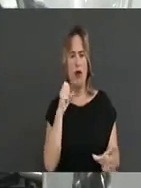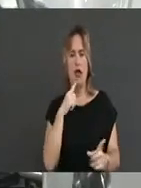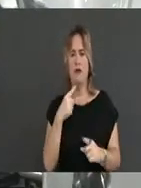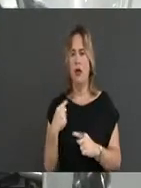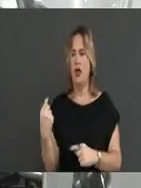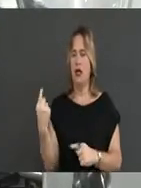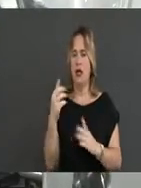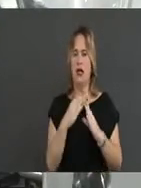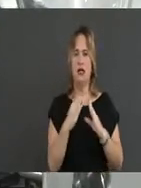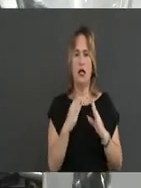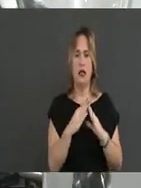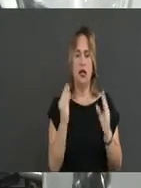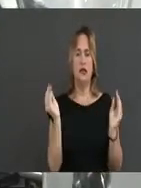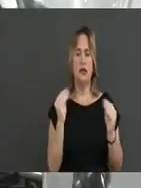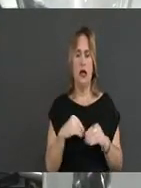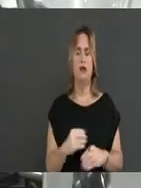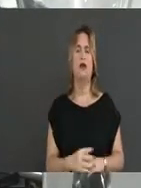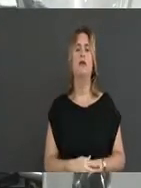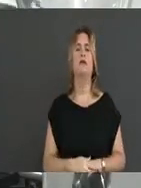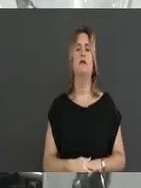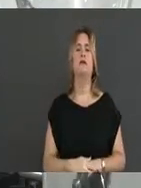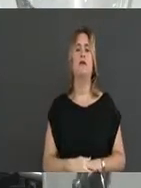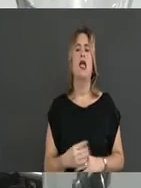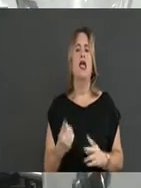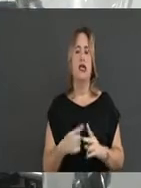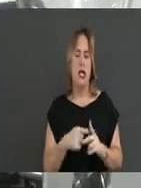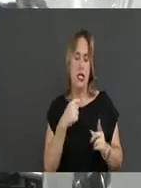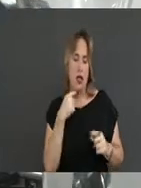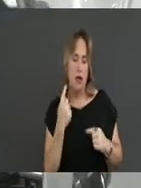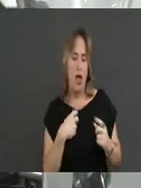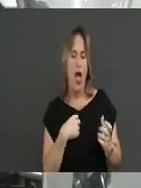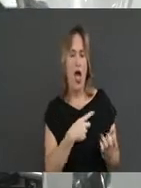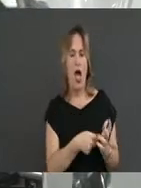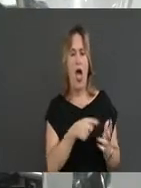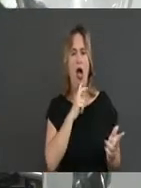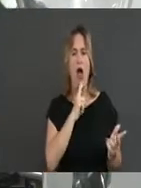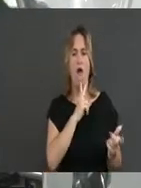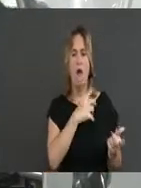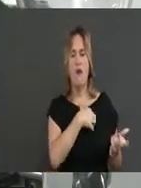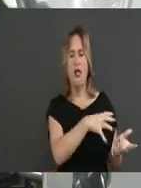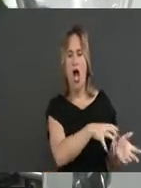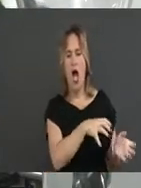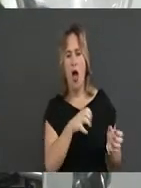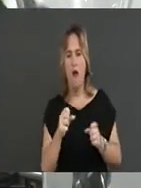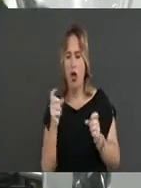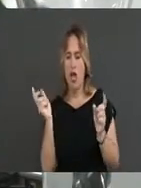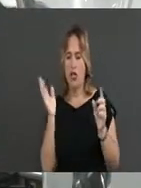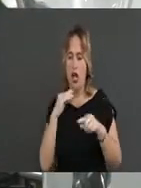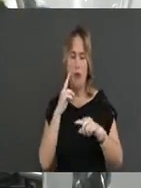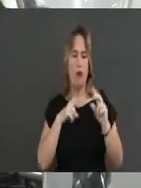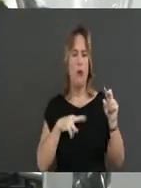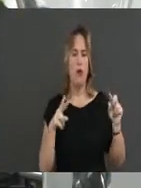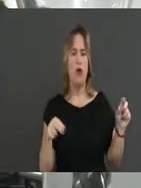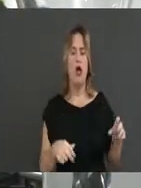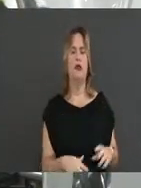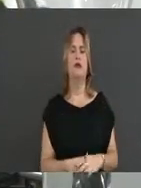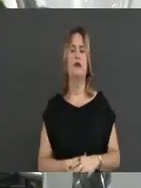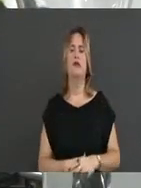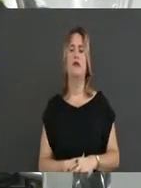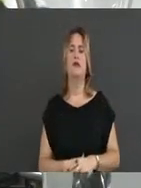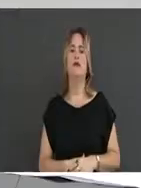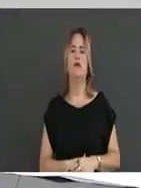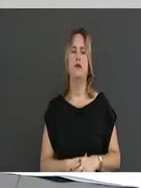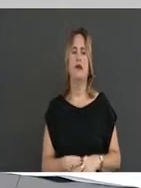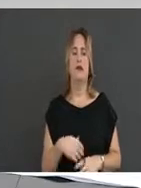cada vivienda, como nosotros atendemos, y ellos puedan tener el preciado líquido, que puedan adquirirlo de forma más rápida.